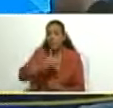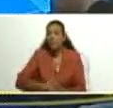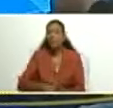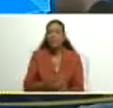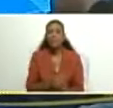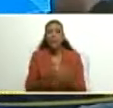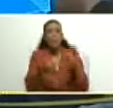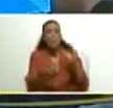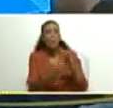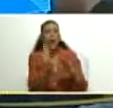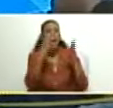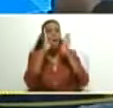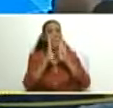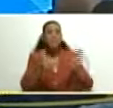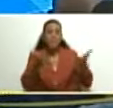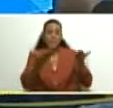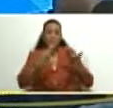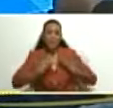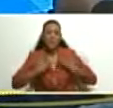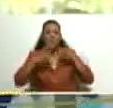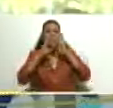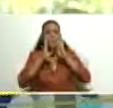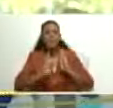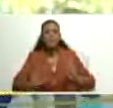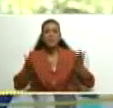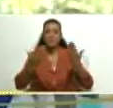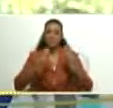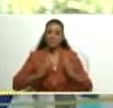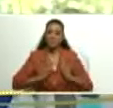me manden sus bendiciones.